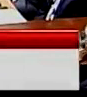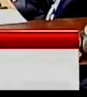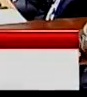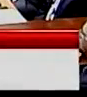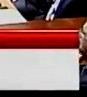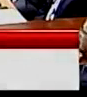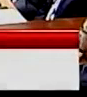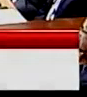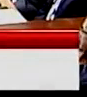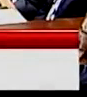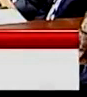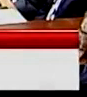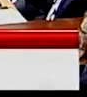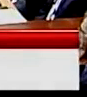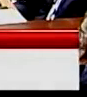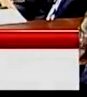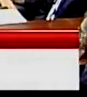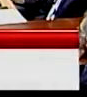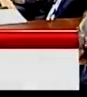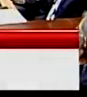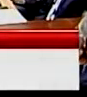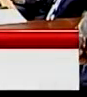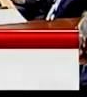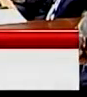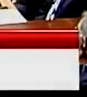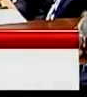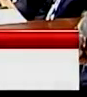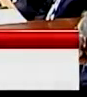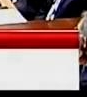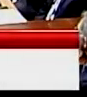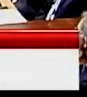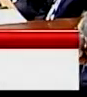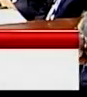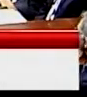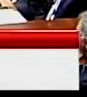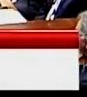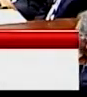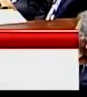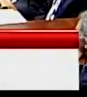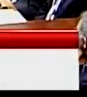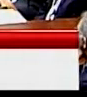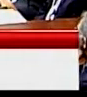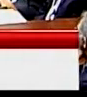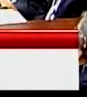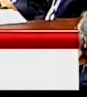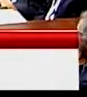interrupción. Gracias. Le agradezco si pueden ser las dos interrupciones, congresista Quintanilla, por favor.